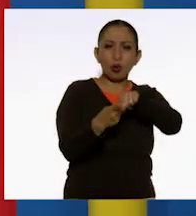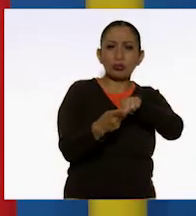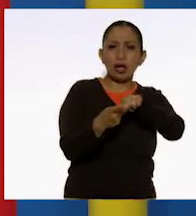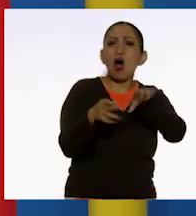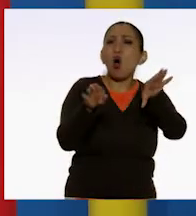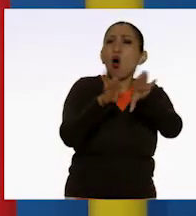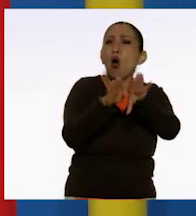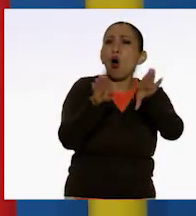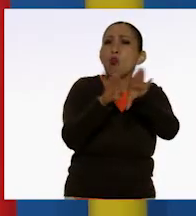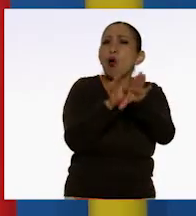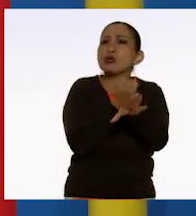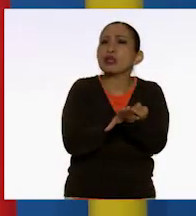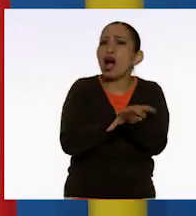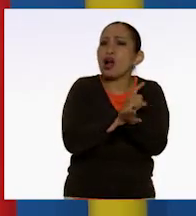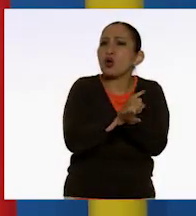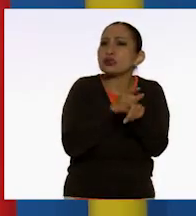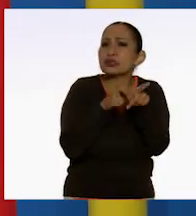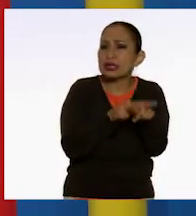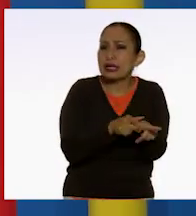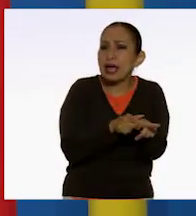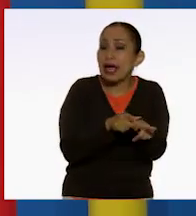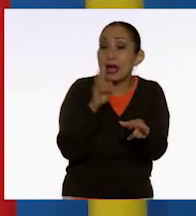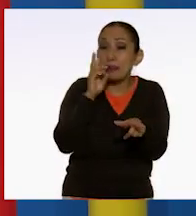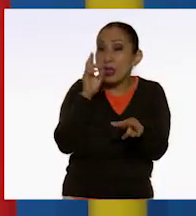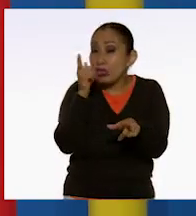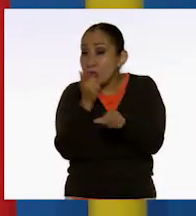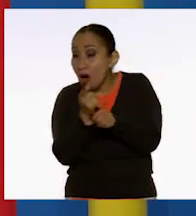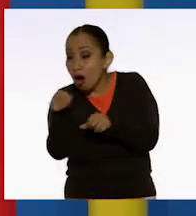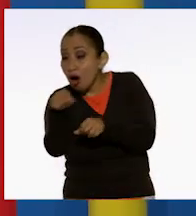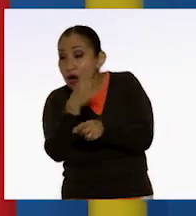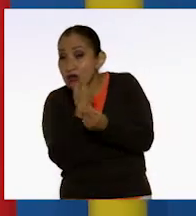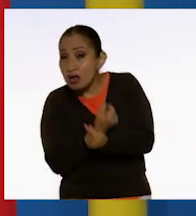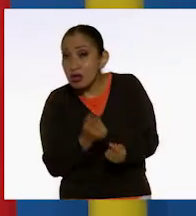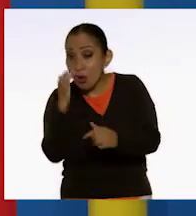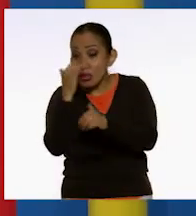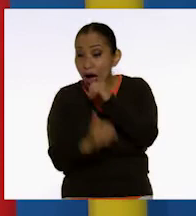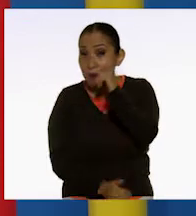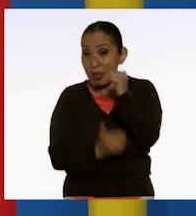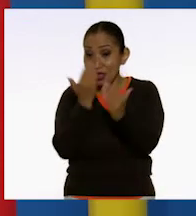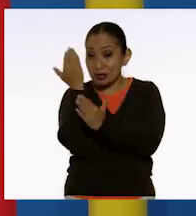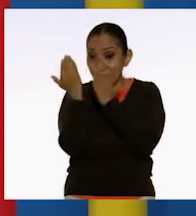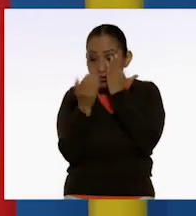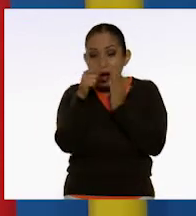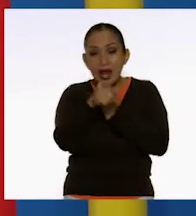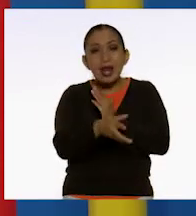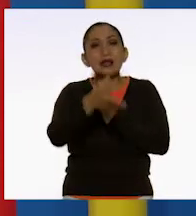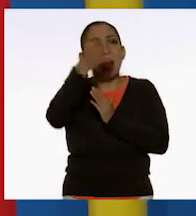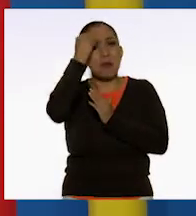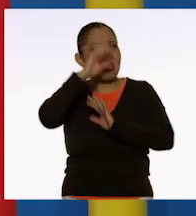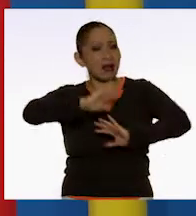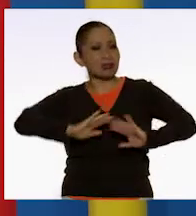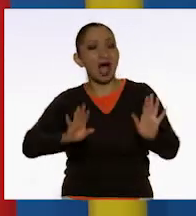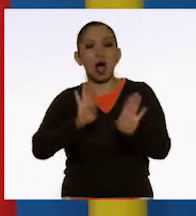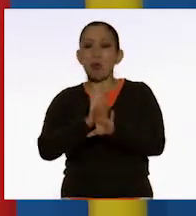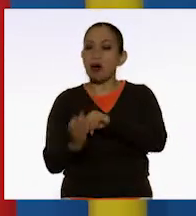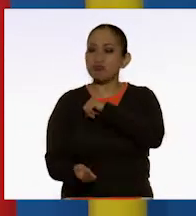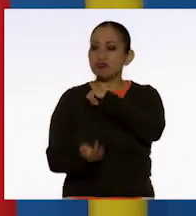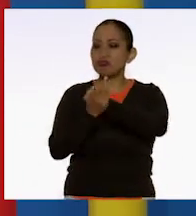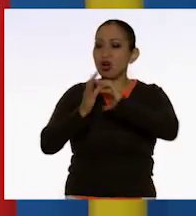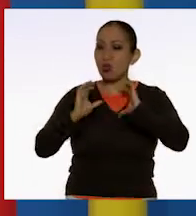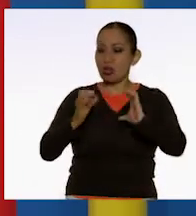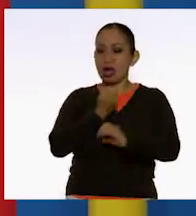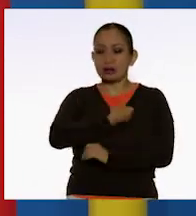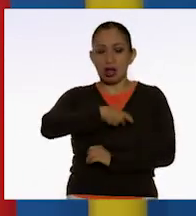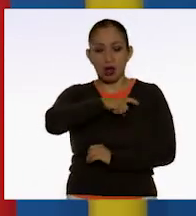¿cómo mantener la salud? Considerando que niñas y niños, al finalizar su estudio, aprendan cómo fortalecer y proteger su